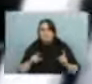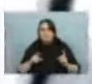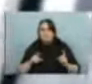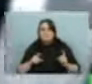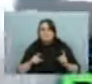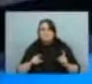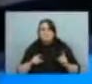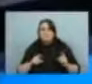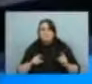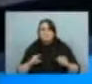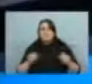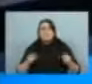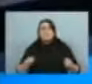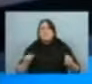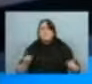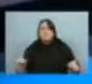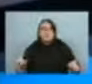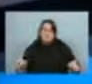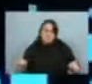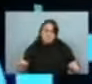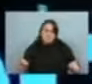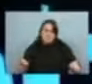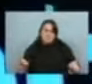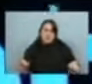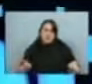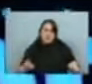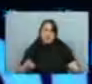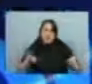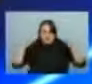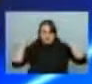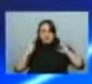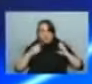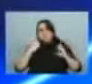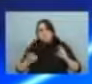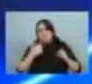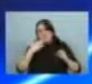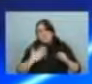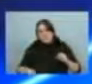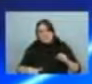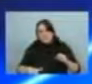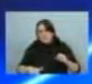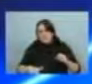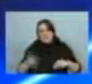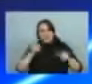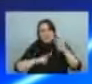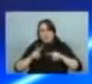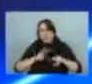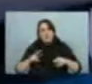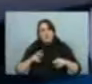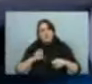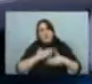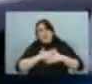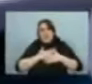Porque lo dijo Travisaño, Zulma. Qué porque feo, no puede tratar y se ofendió. Qué se feo ofendió. Que es cuando se busca el amor a través de la billetera o de la plata. Qué